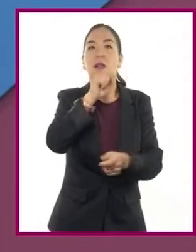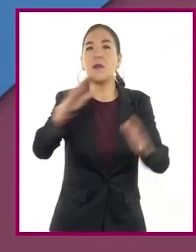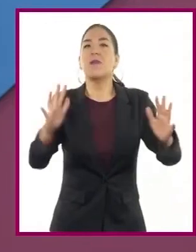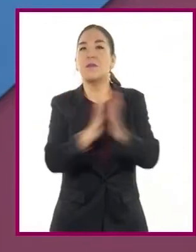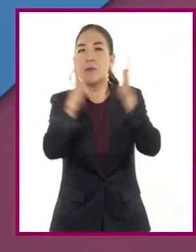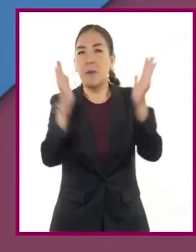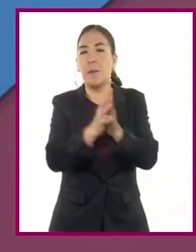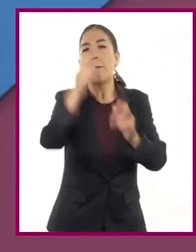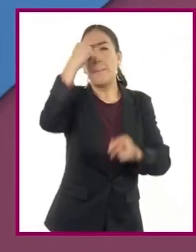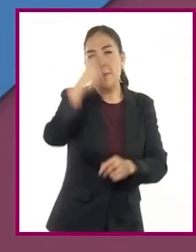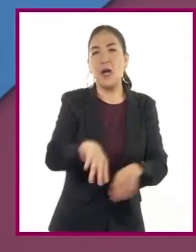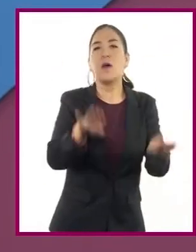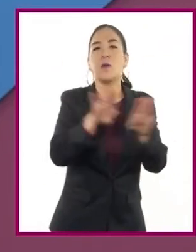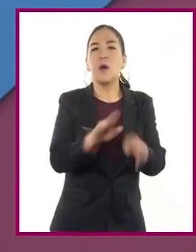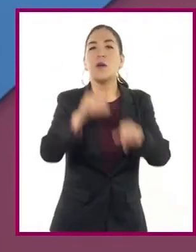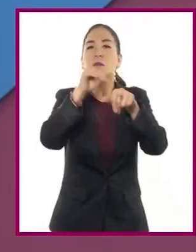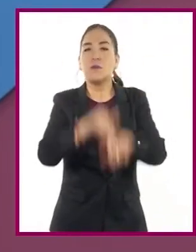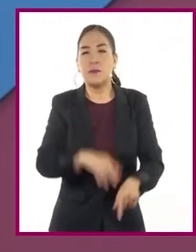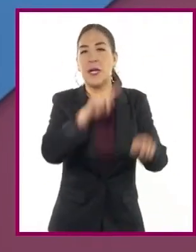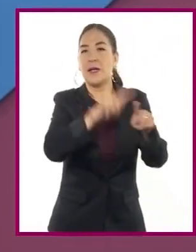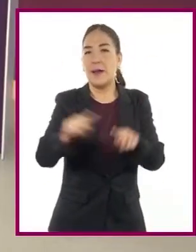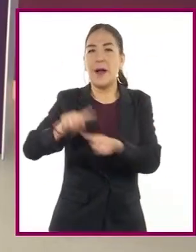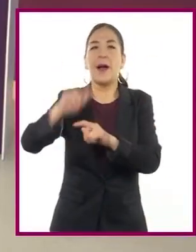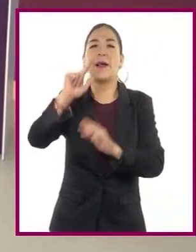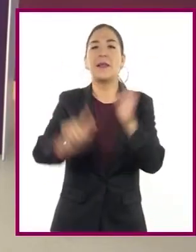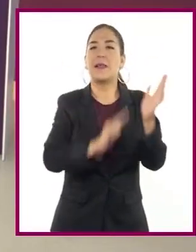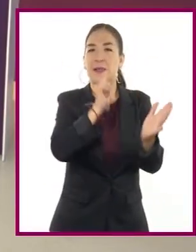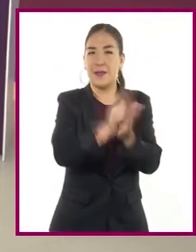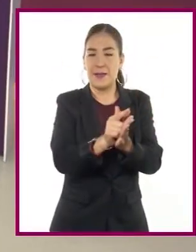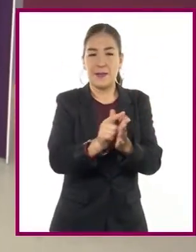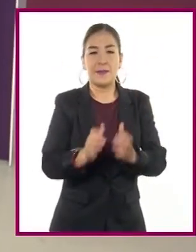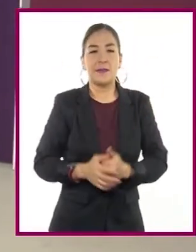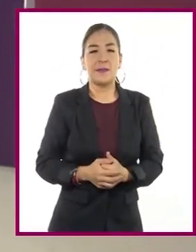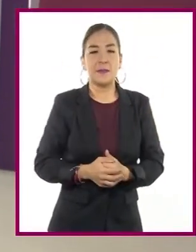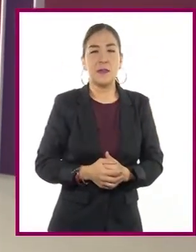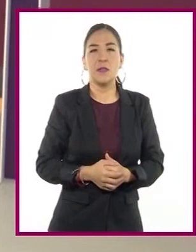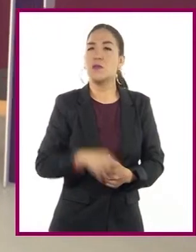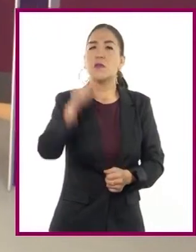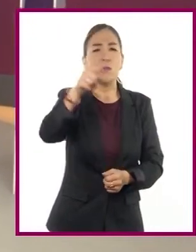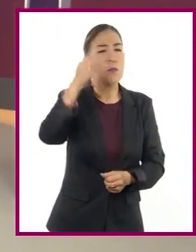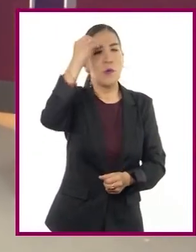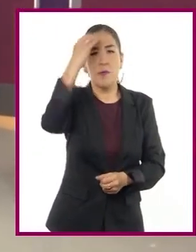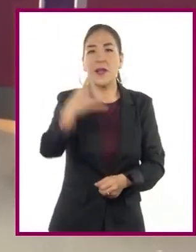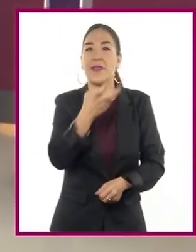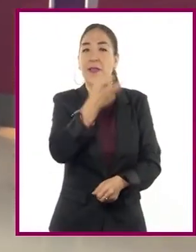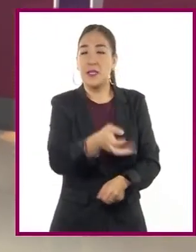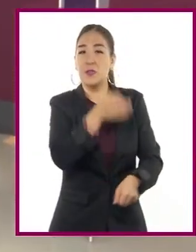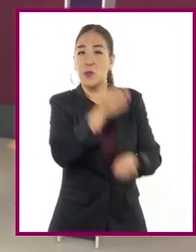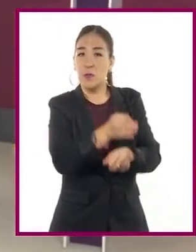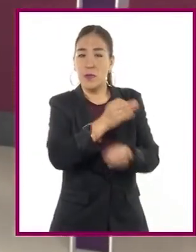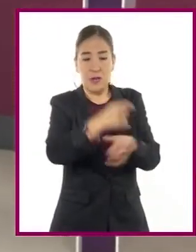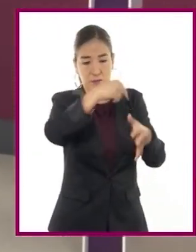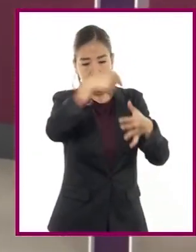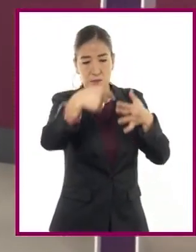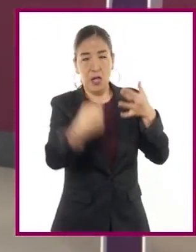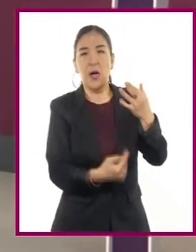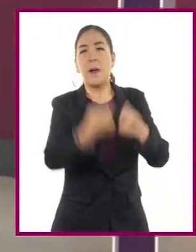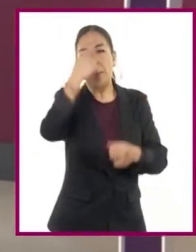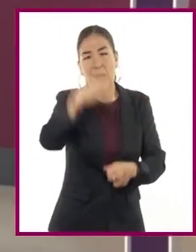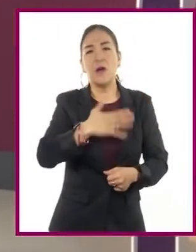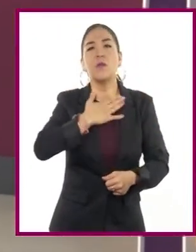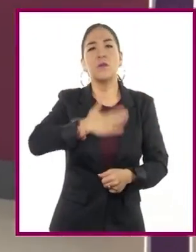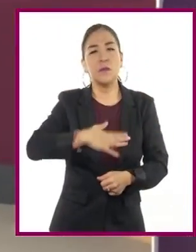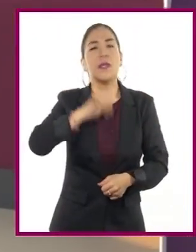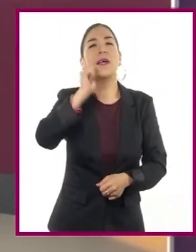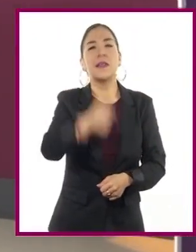la creación y obediencia de las leyes. No olvidemos que los mecanismos de justicia deben apegarse a